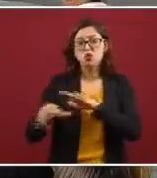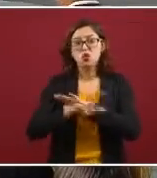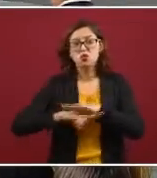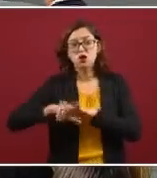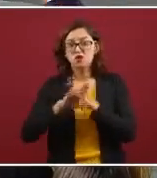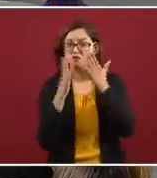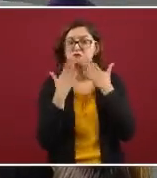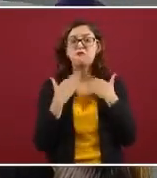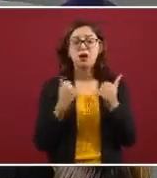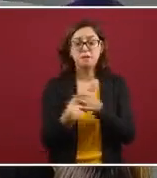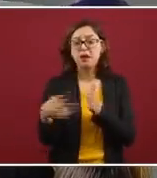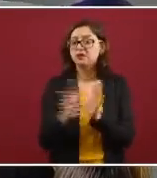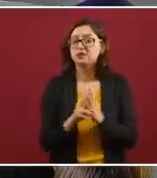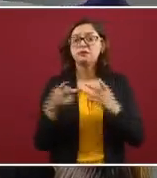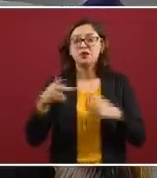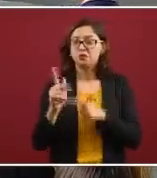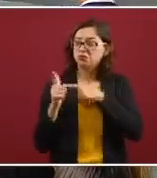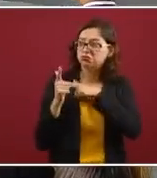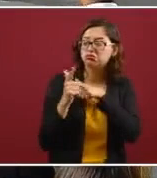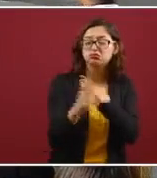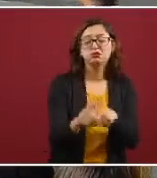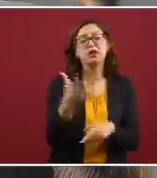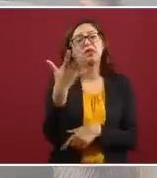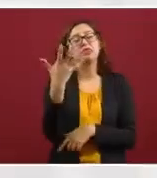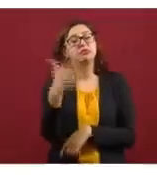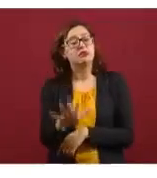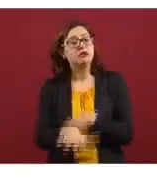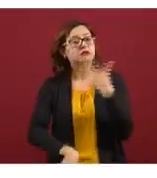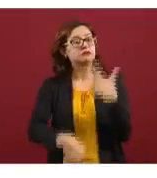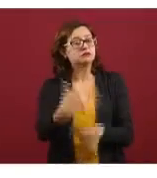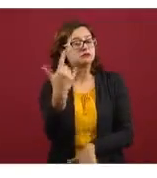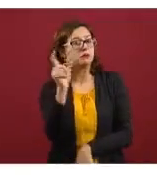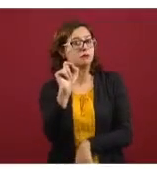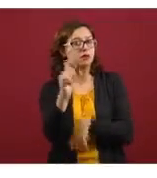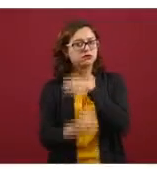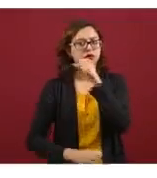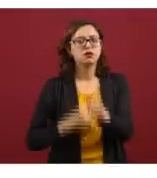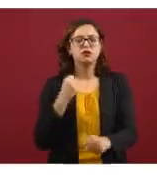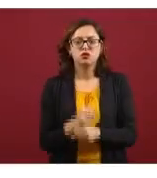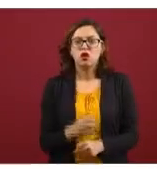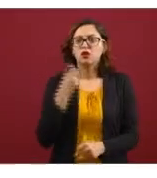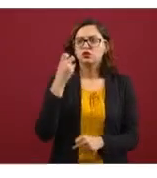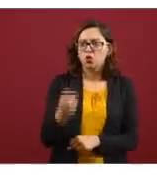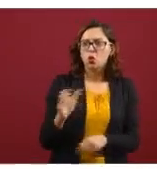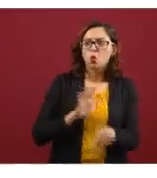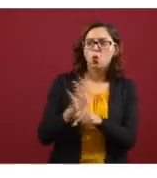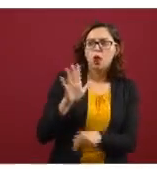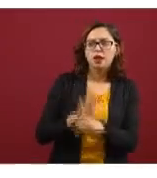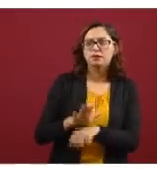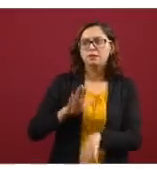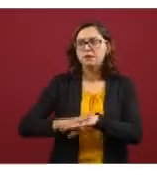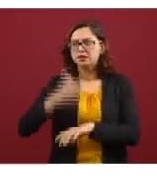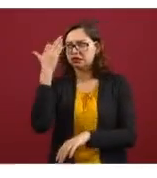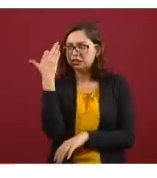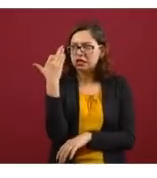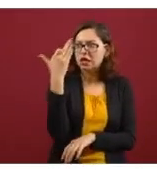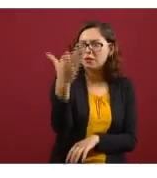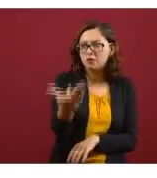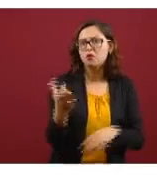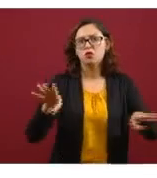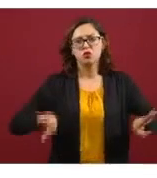20 años, y vamos a empezar con los de mayor antigüedad, con su perfil y con su